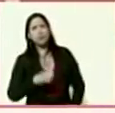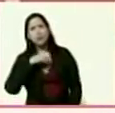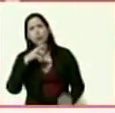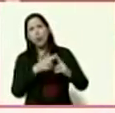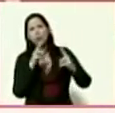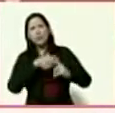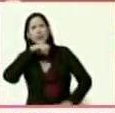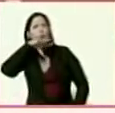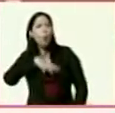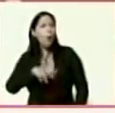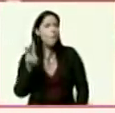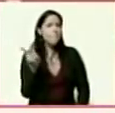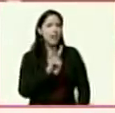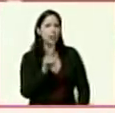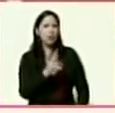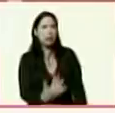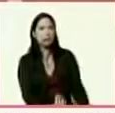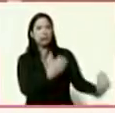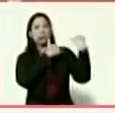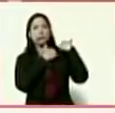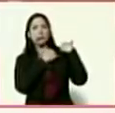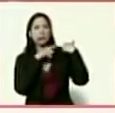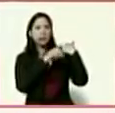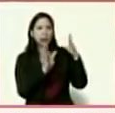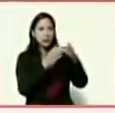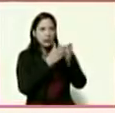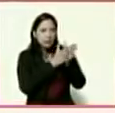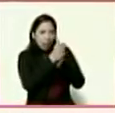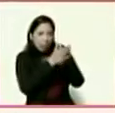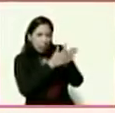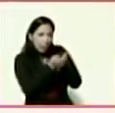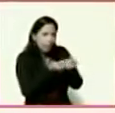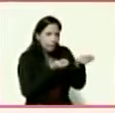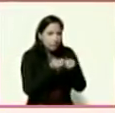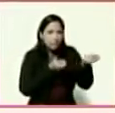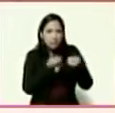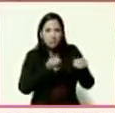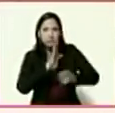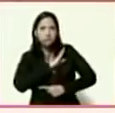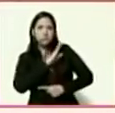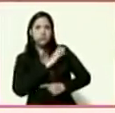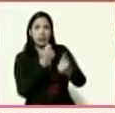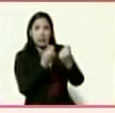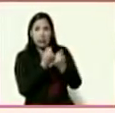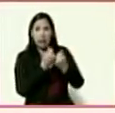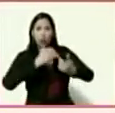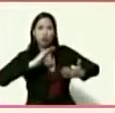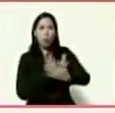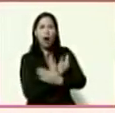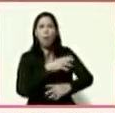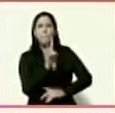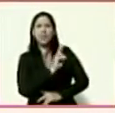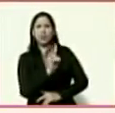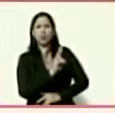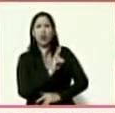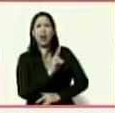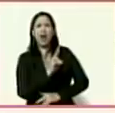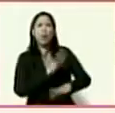de Venezuela, encabezando una red que controla parte de los activos de Venezuela robados por Estados Unidos, que ascienden